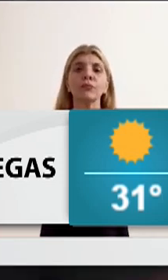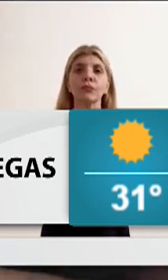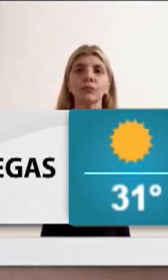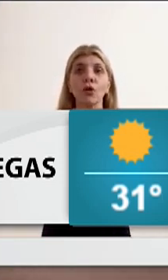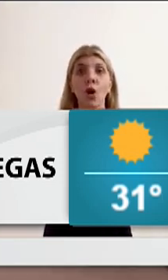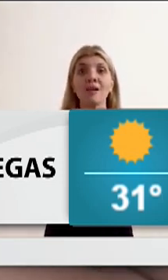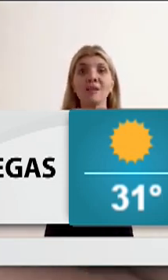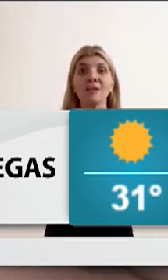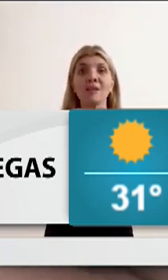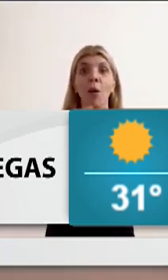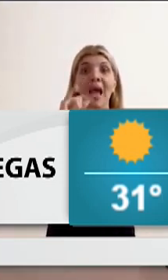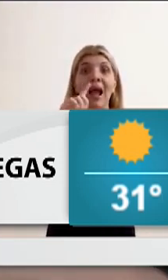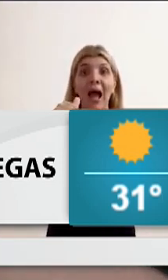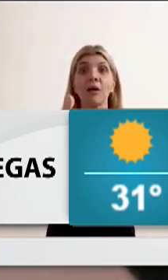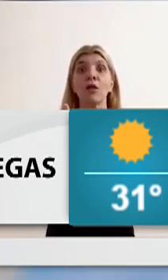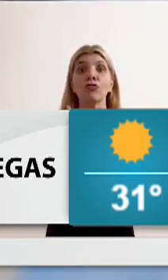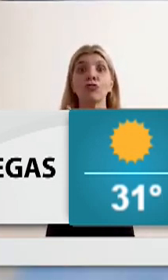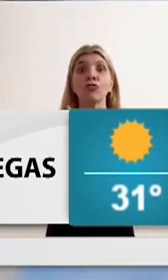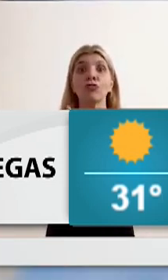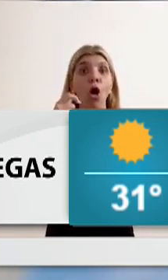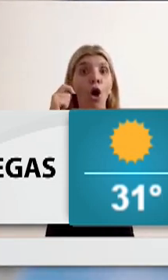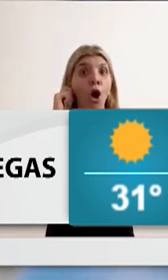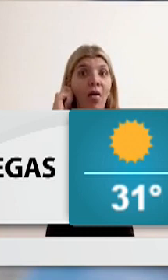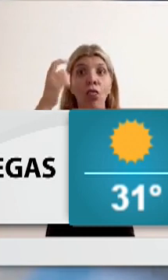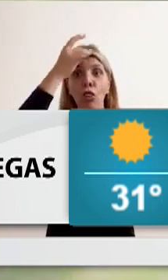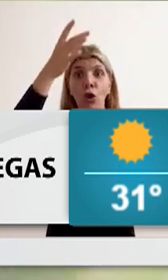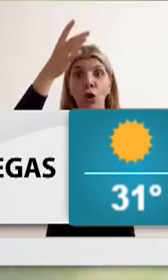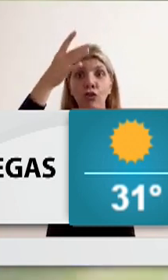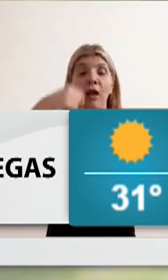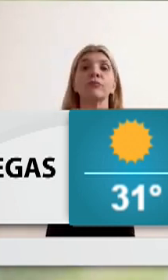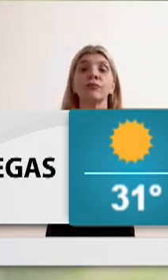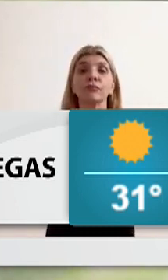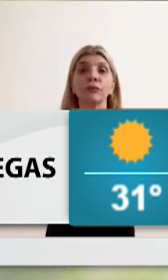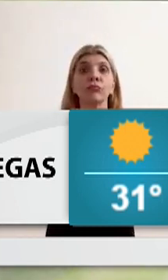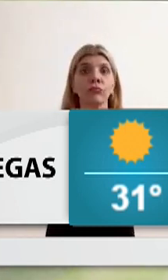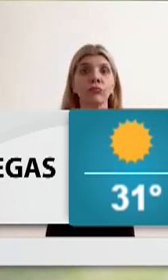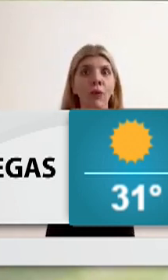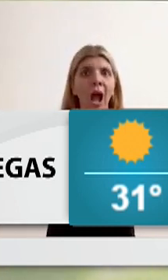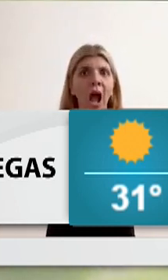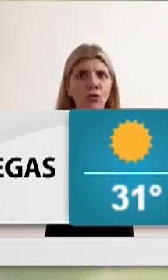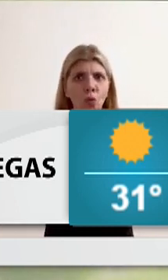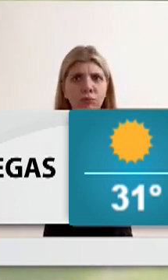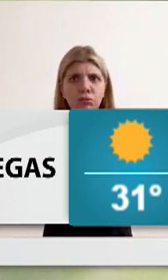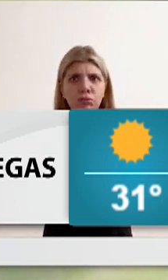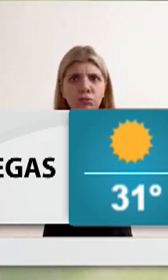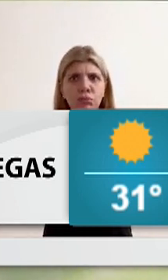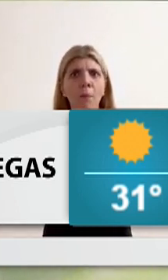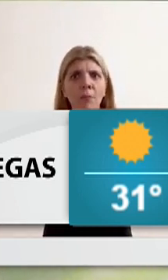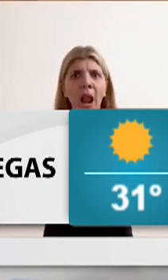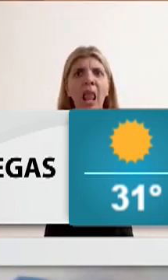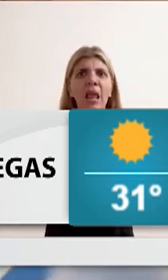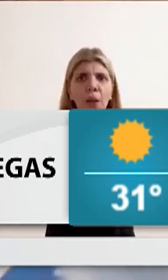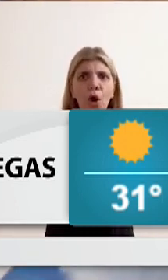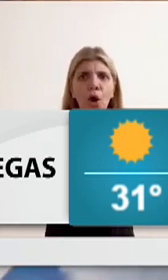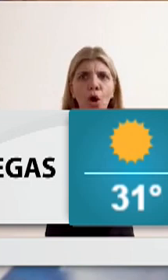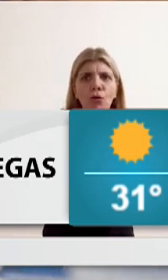y bueno, todos querían el producto, pero bueno, no lo teníamos el producto ni un prototipo, y Jorge Orate, de Buenos Aires, él dijo que no lo pagaba.